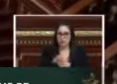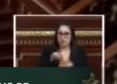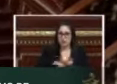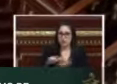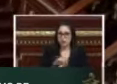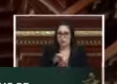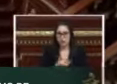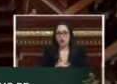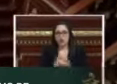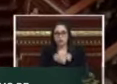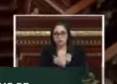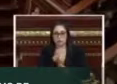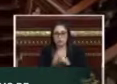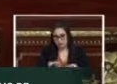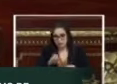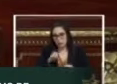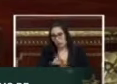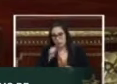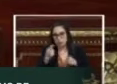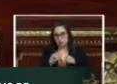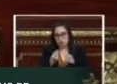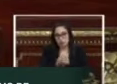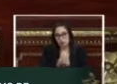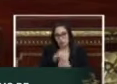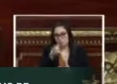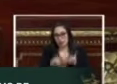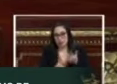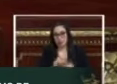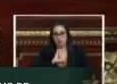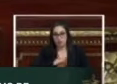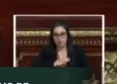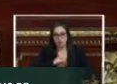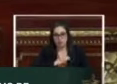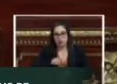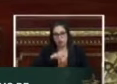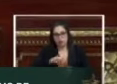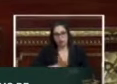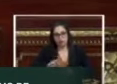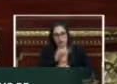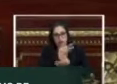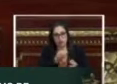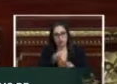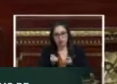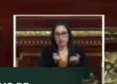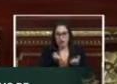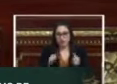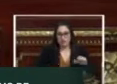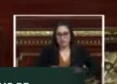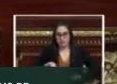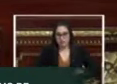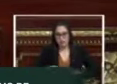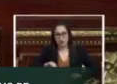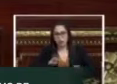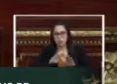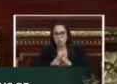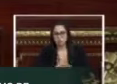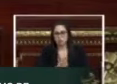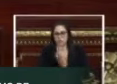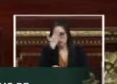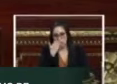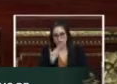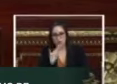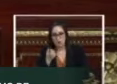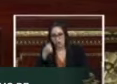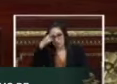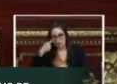de los objetivos de este dictamen, aprobado con 39 votos, es tratar de evitar daños en la salud de quienes